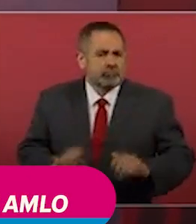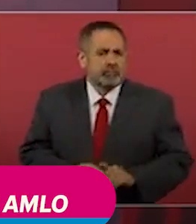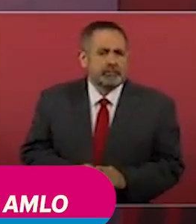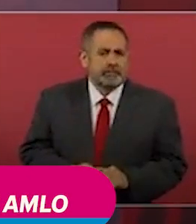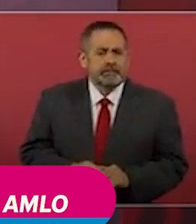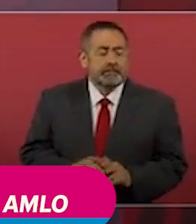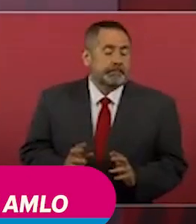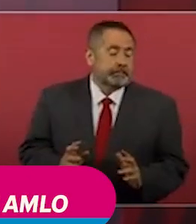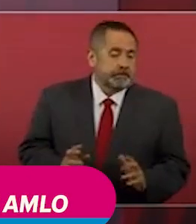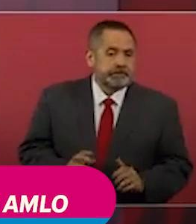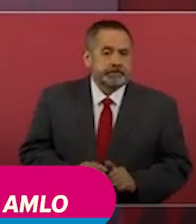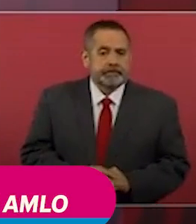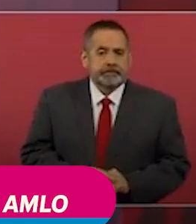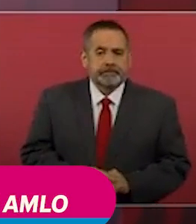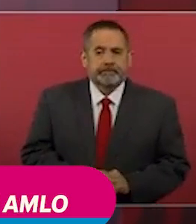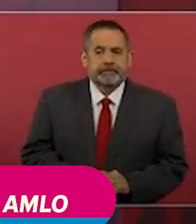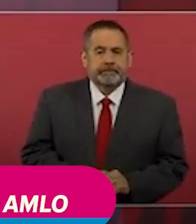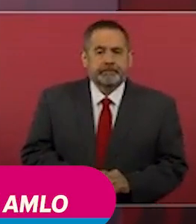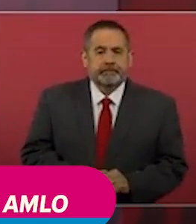y